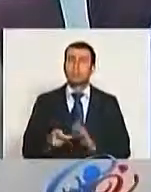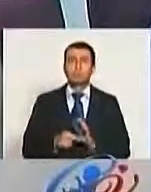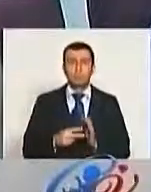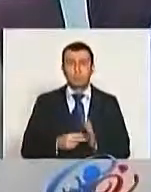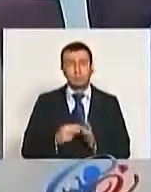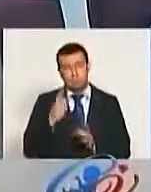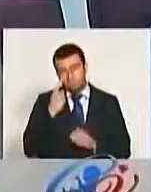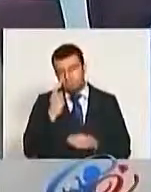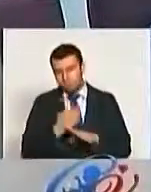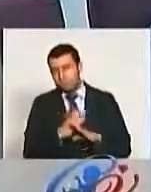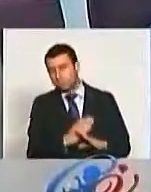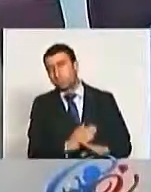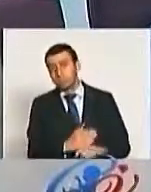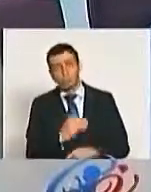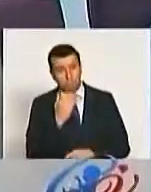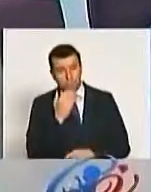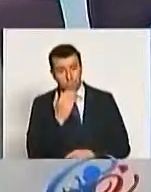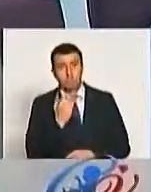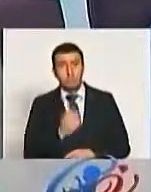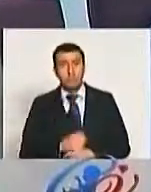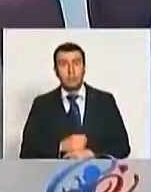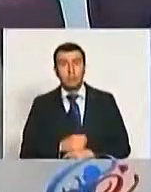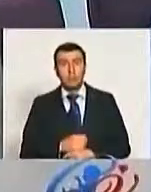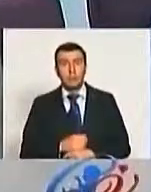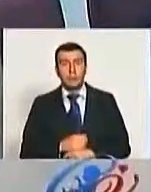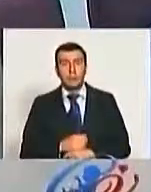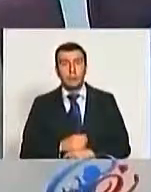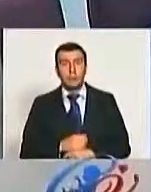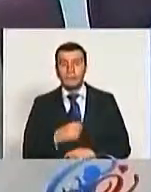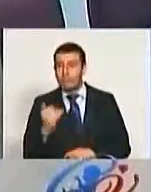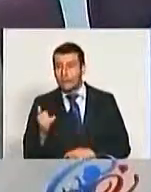uno poder detectar precozmente